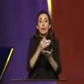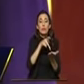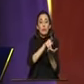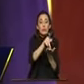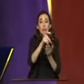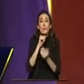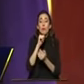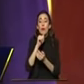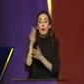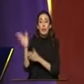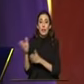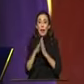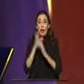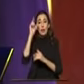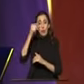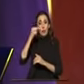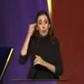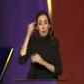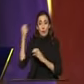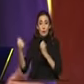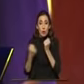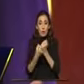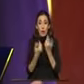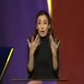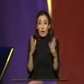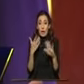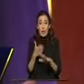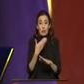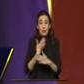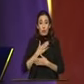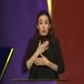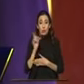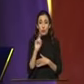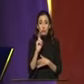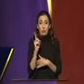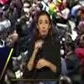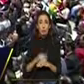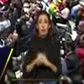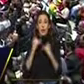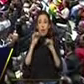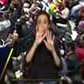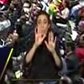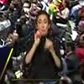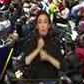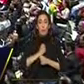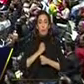pago por parte del Estado, que no las hemos generado nosotros.